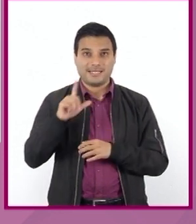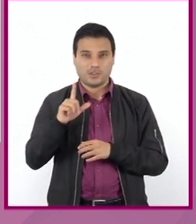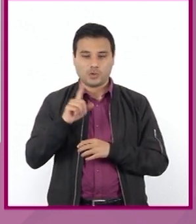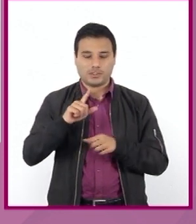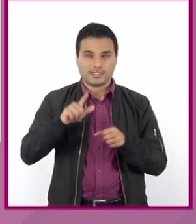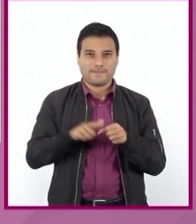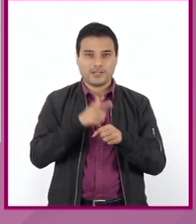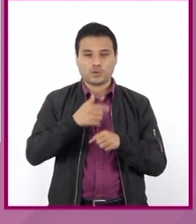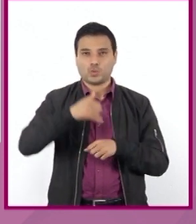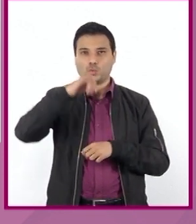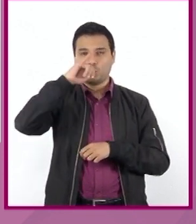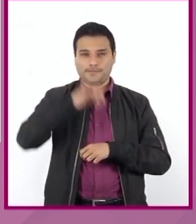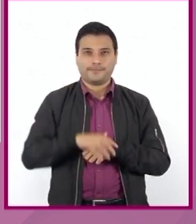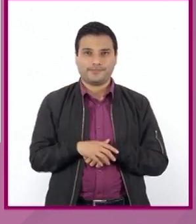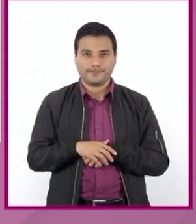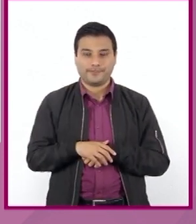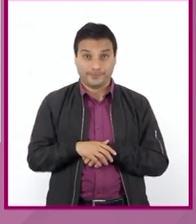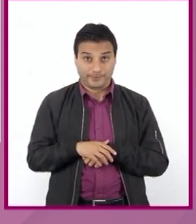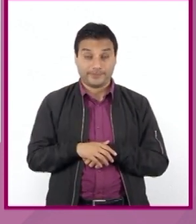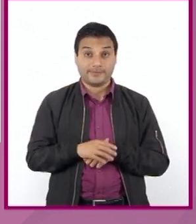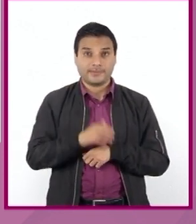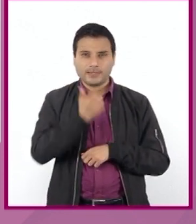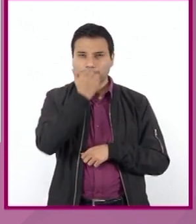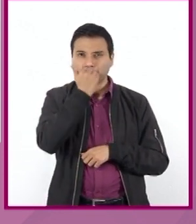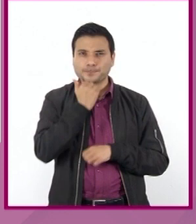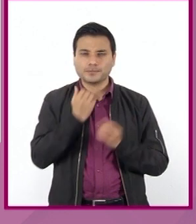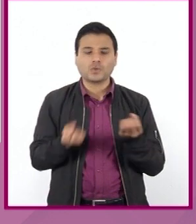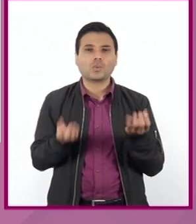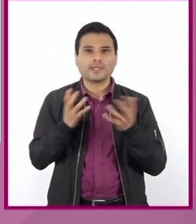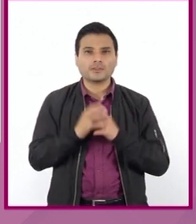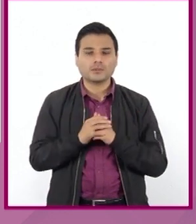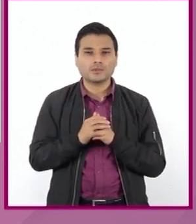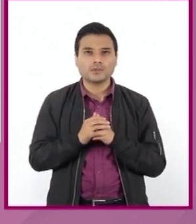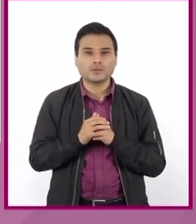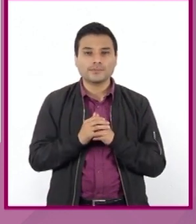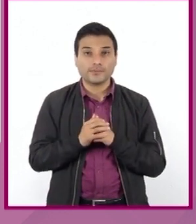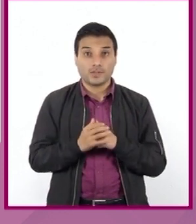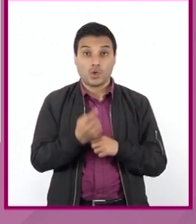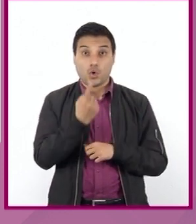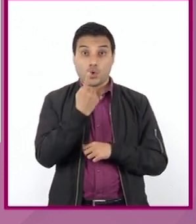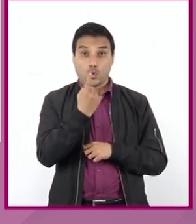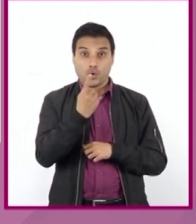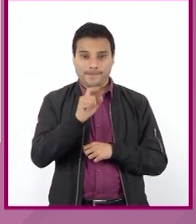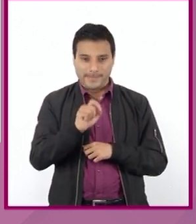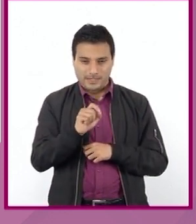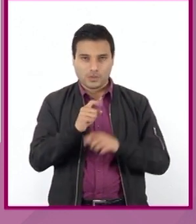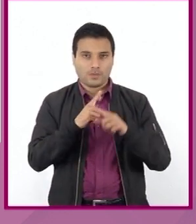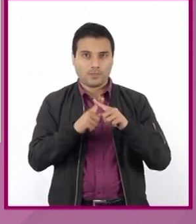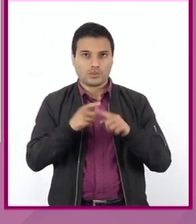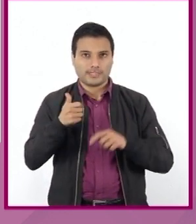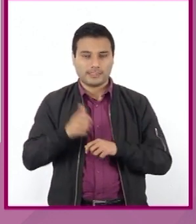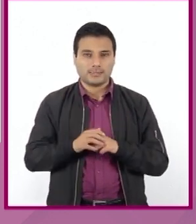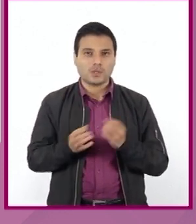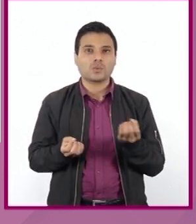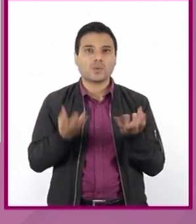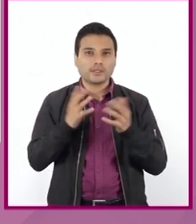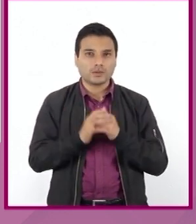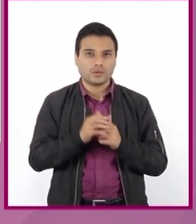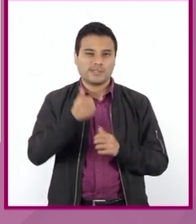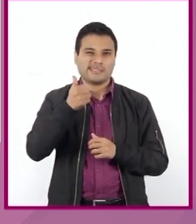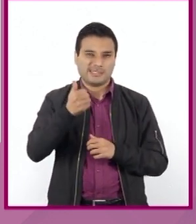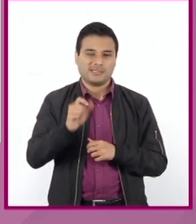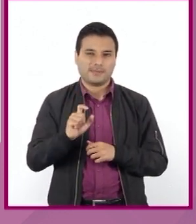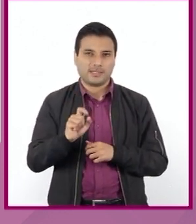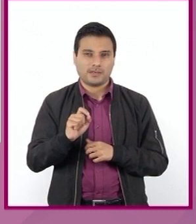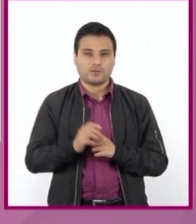Y para calcular su correspondiente en azúcar, se multiplica un 1/20 por 6, que es igual a